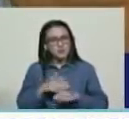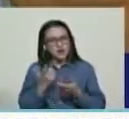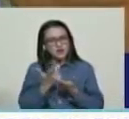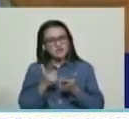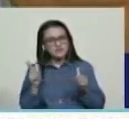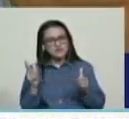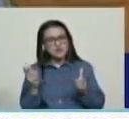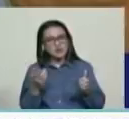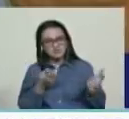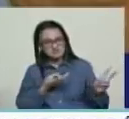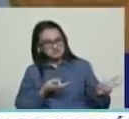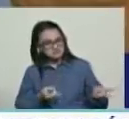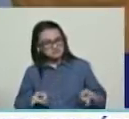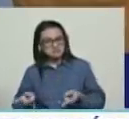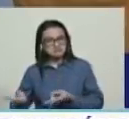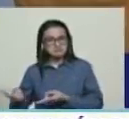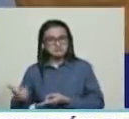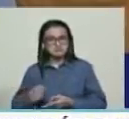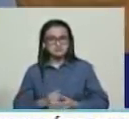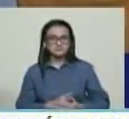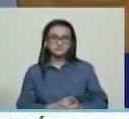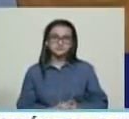recibía el pueblo,